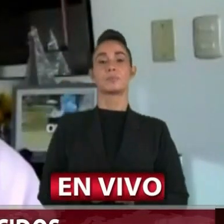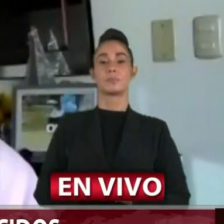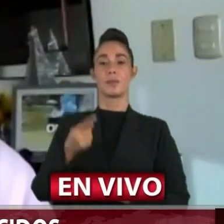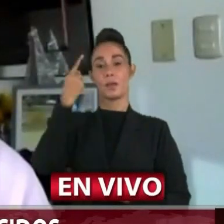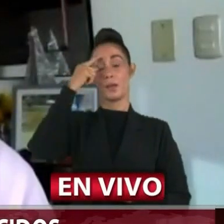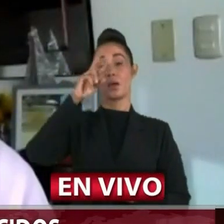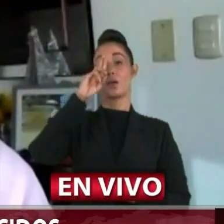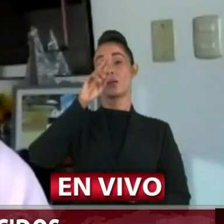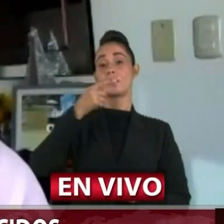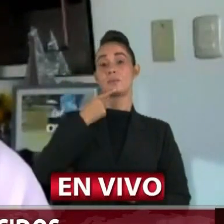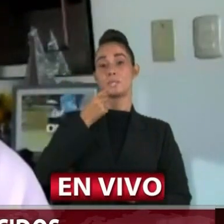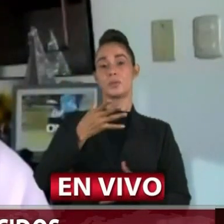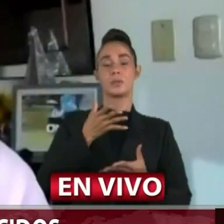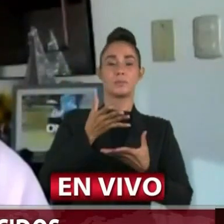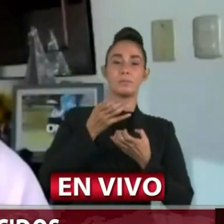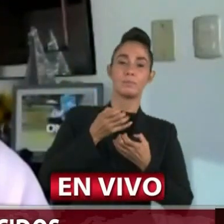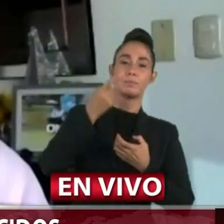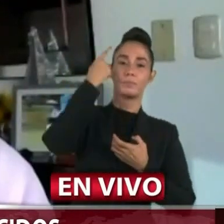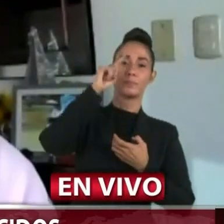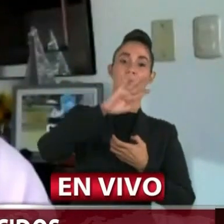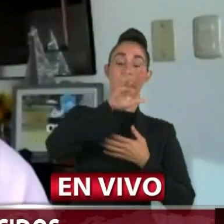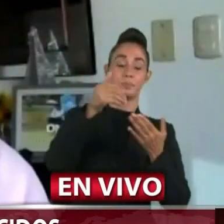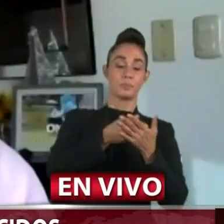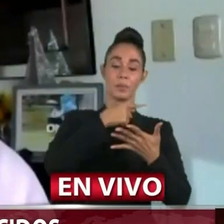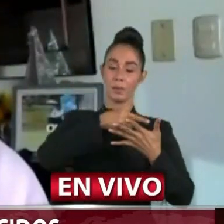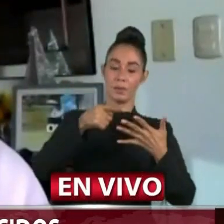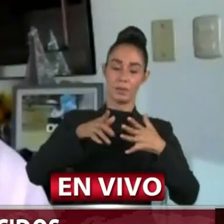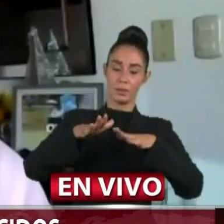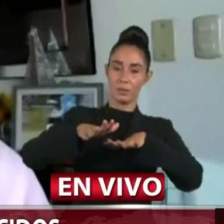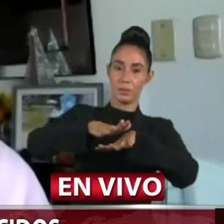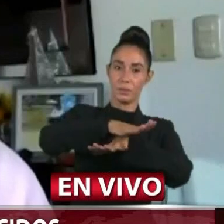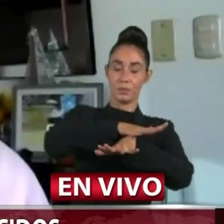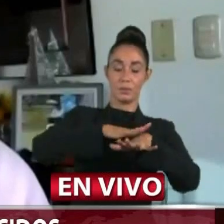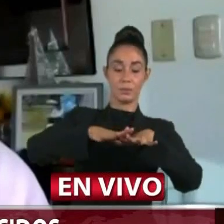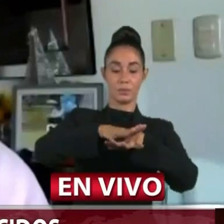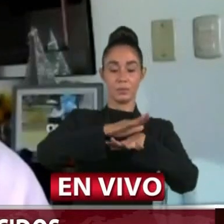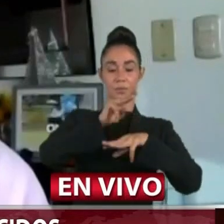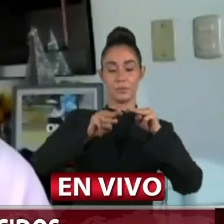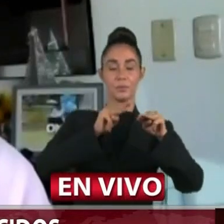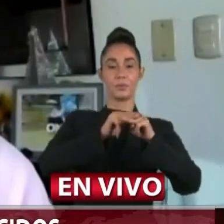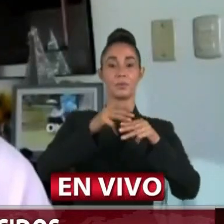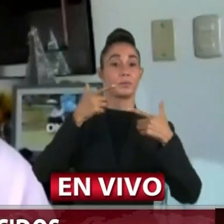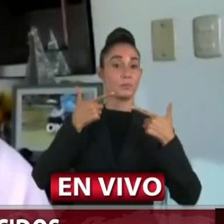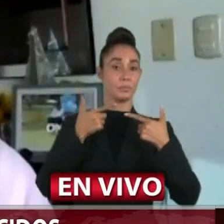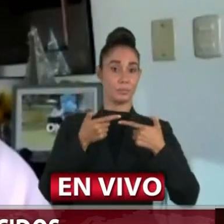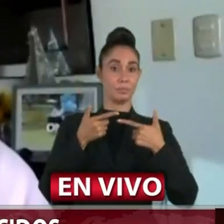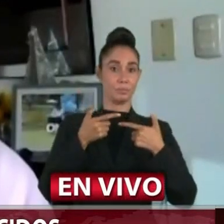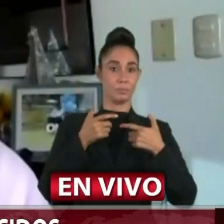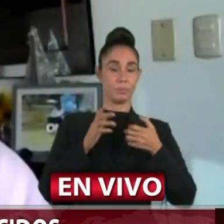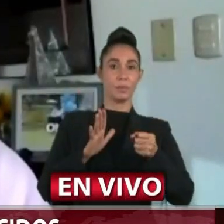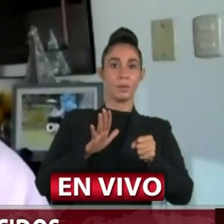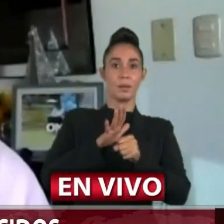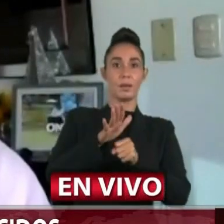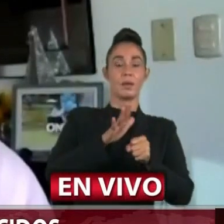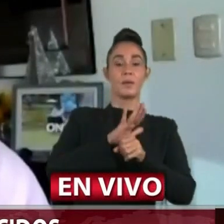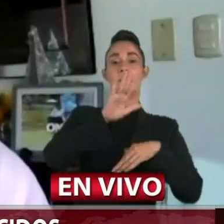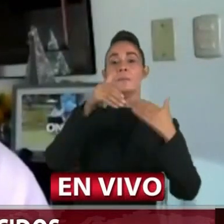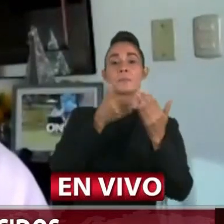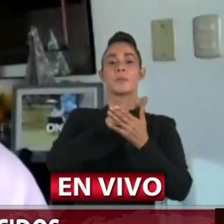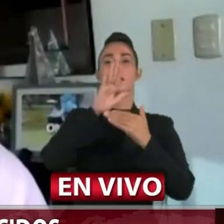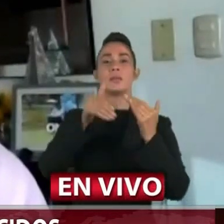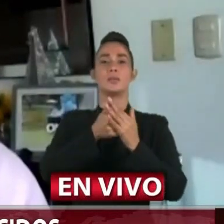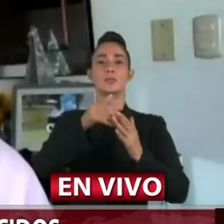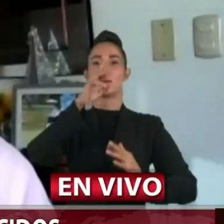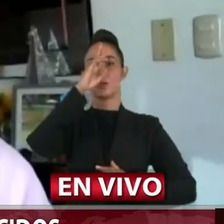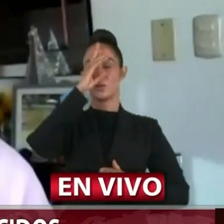dato que me gustaría ver su opinión sobre él. La plataforma multinacional Google, que actualiza la data de todos los